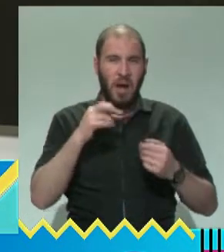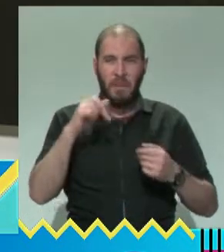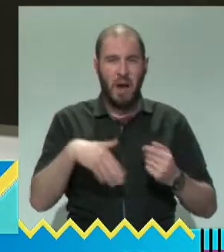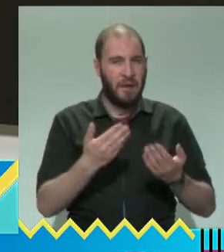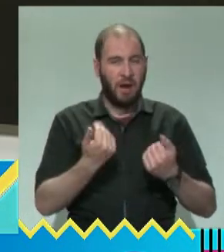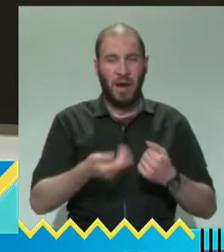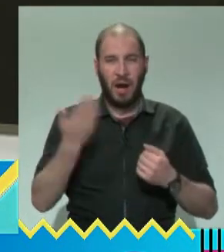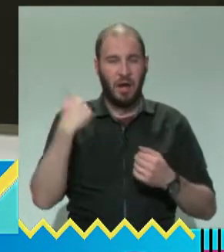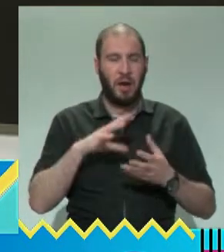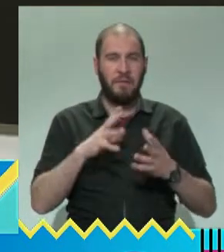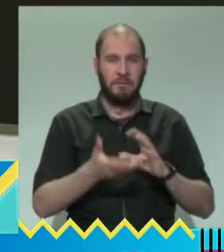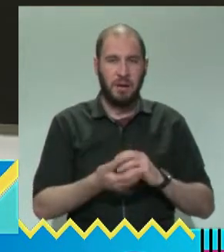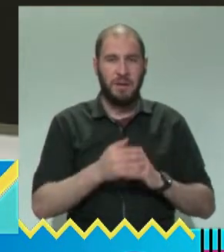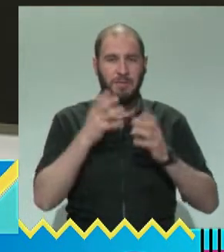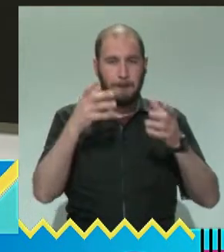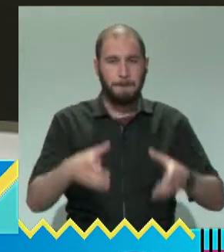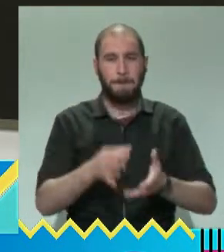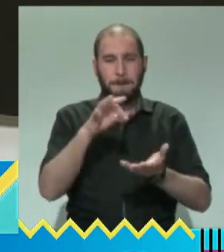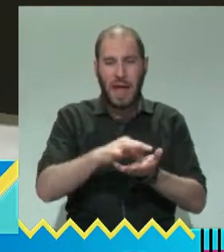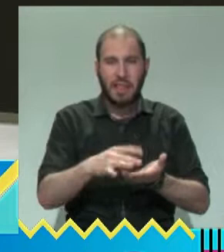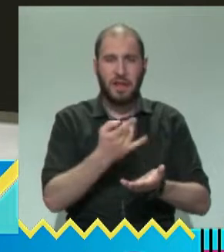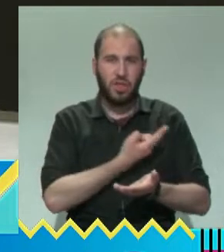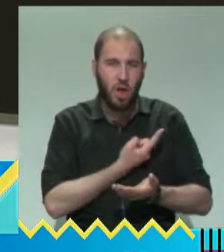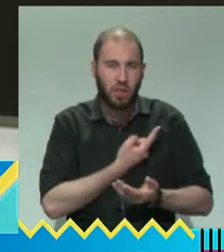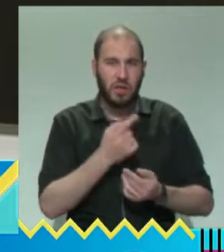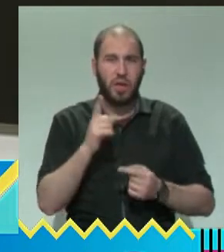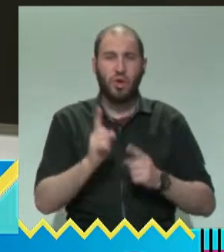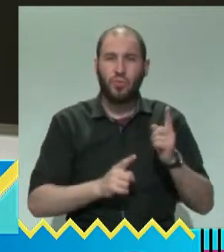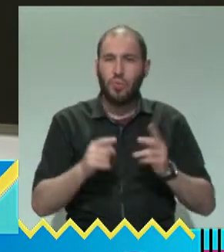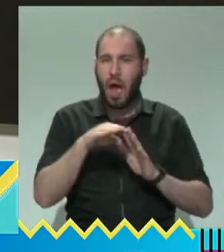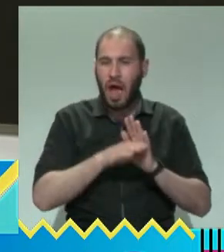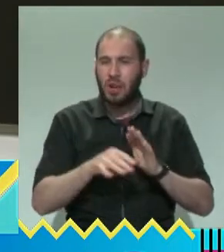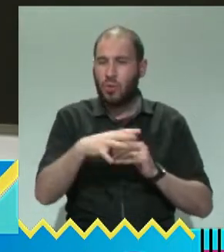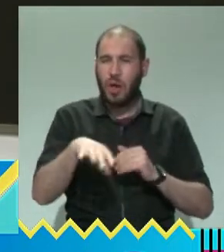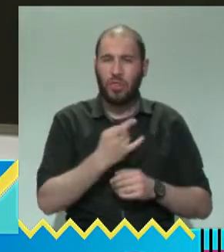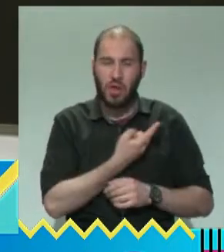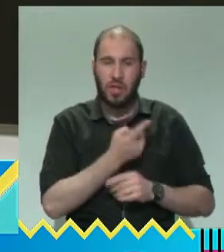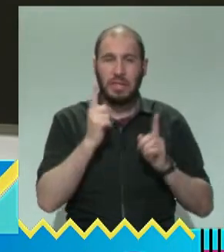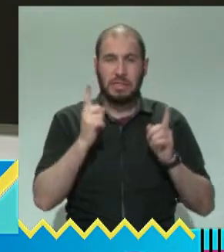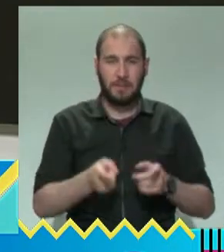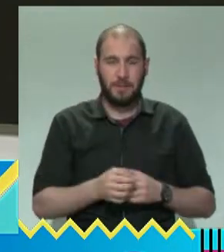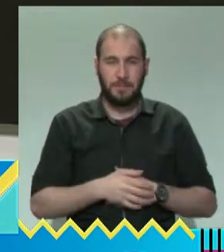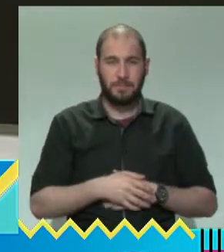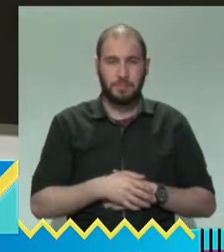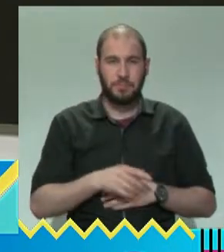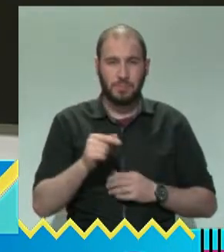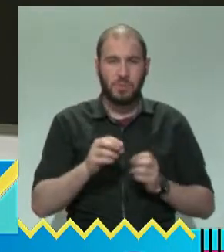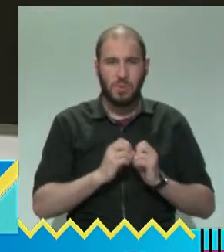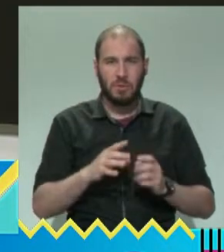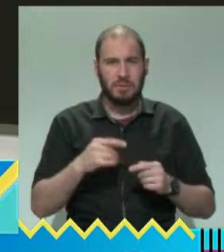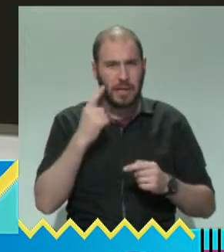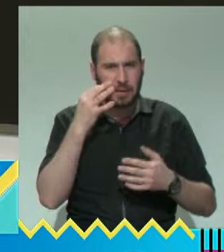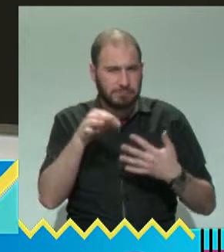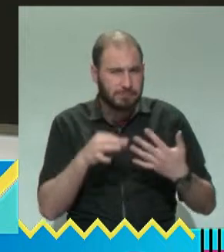planificación en su momento en la manera, ¿no? De plantar, de dónde, qué especie para determinado lugar. Eso también se puede empezar a